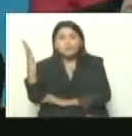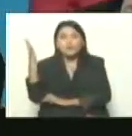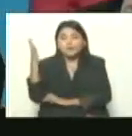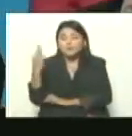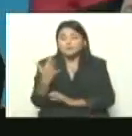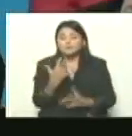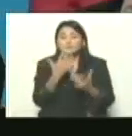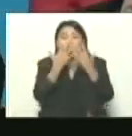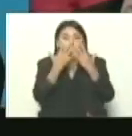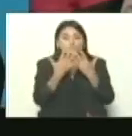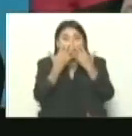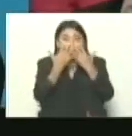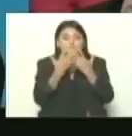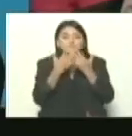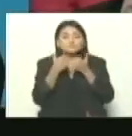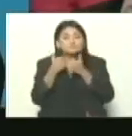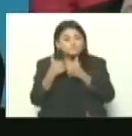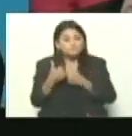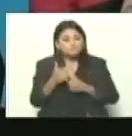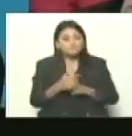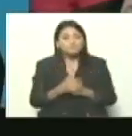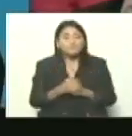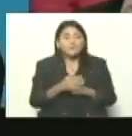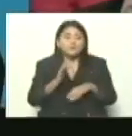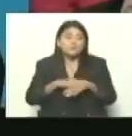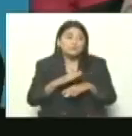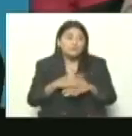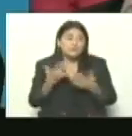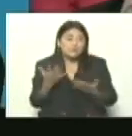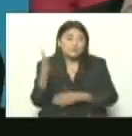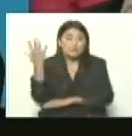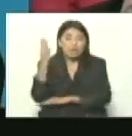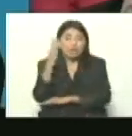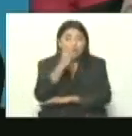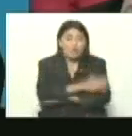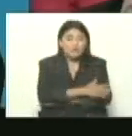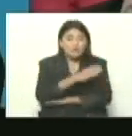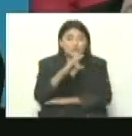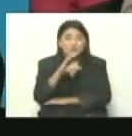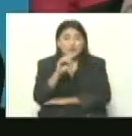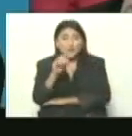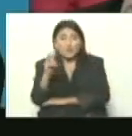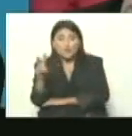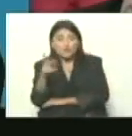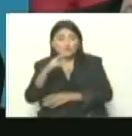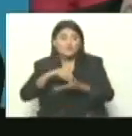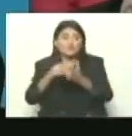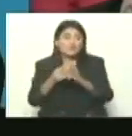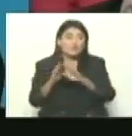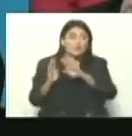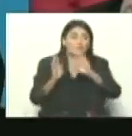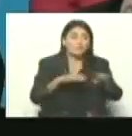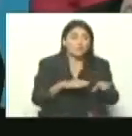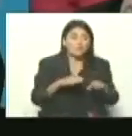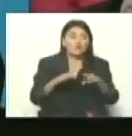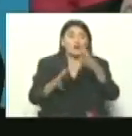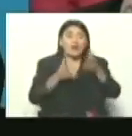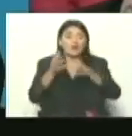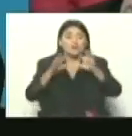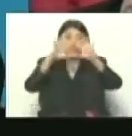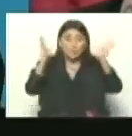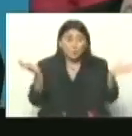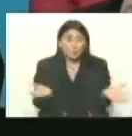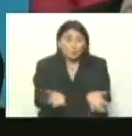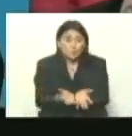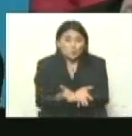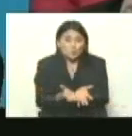contribuyen al calentamiento global. Nosotros, como Venezuela, llevamos su voz, llevamos la instrucción de todos,